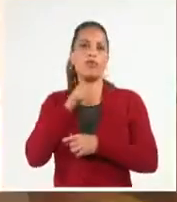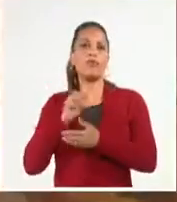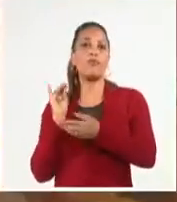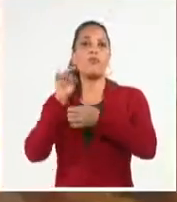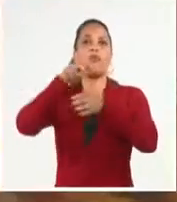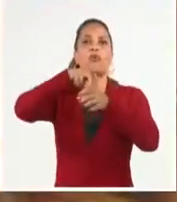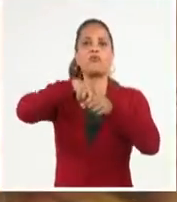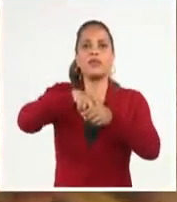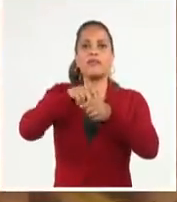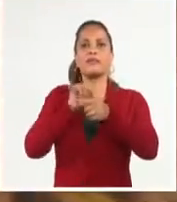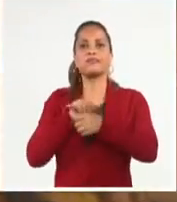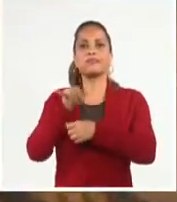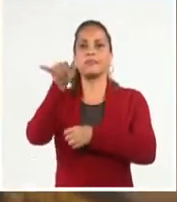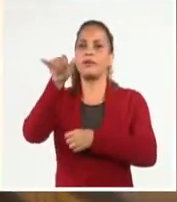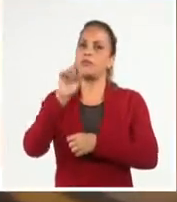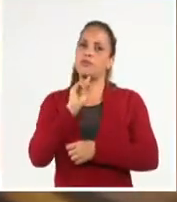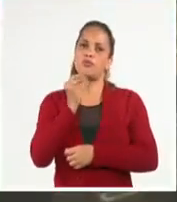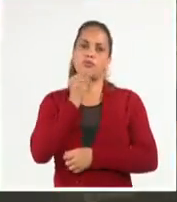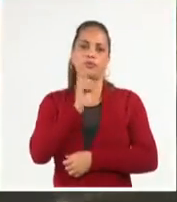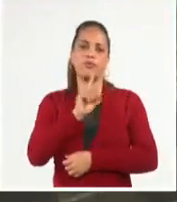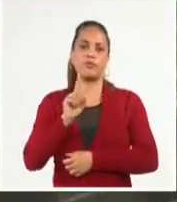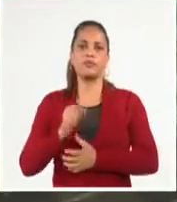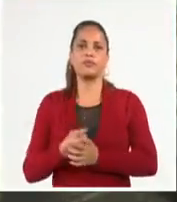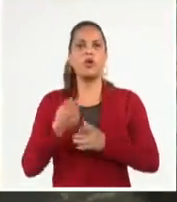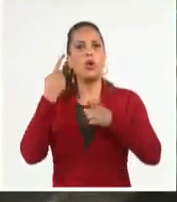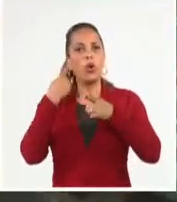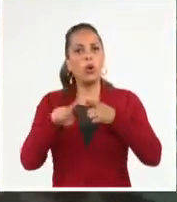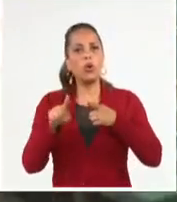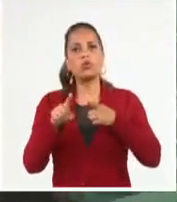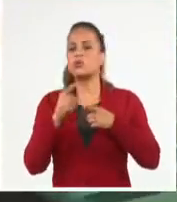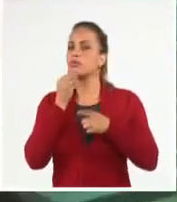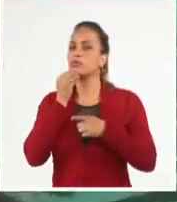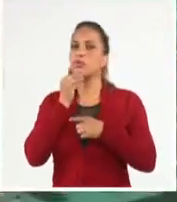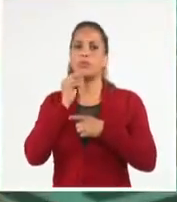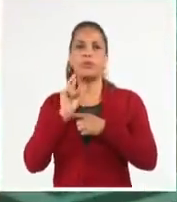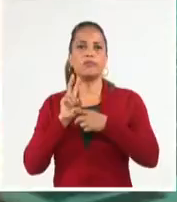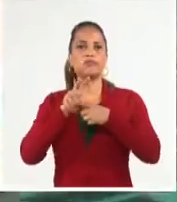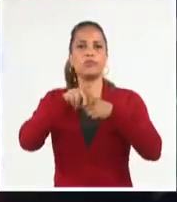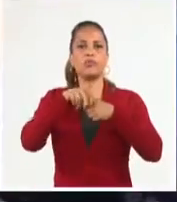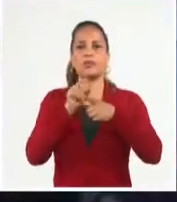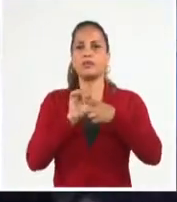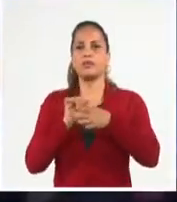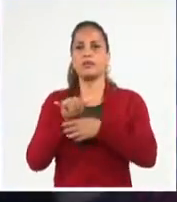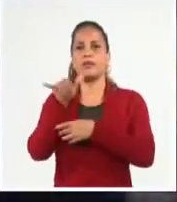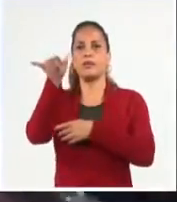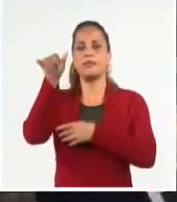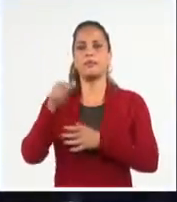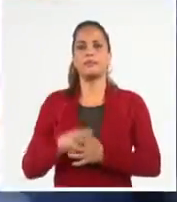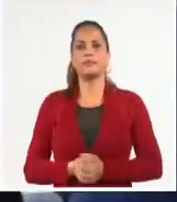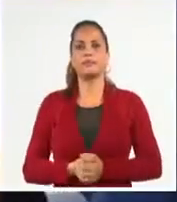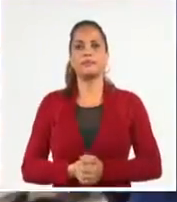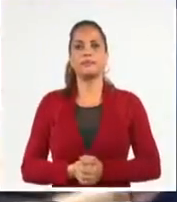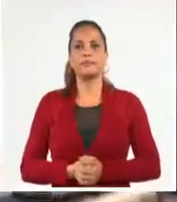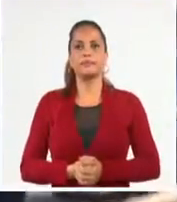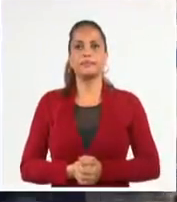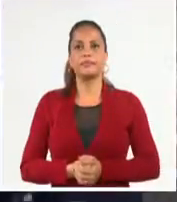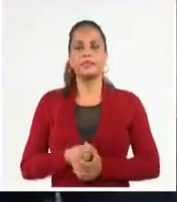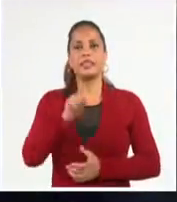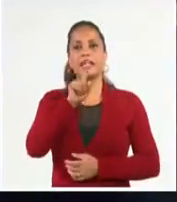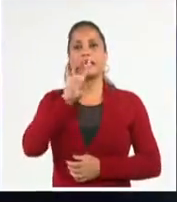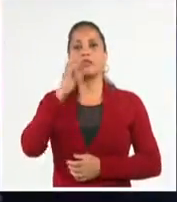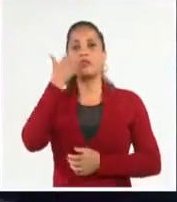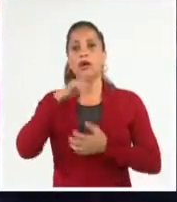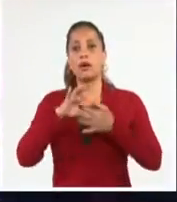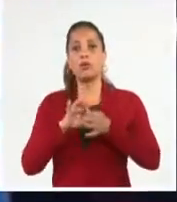militares. Tampoco pudieron hacerlo otros miles de colaboradores afganos. Desde el 14 de agosto, aviones de